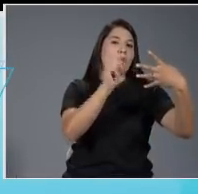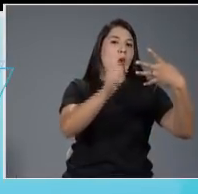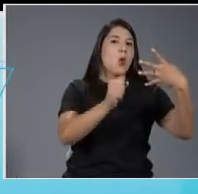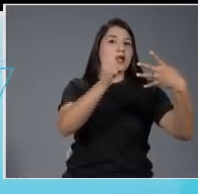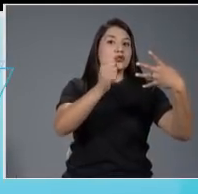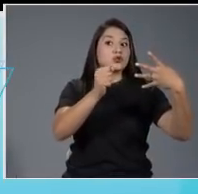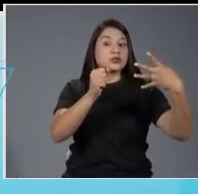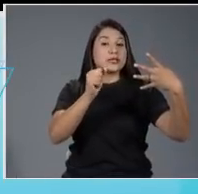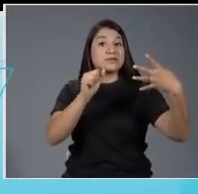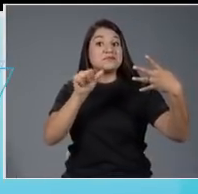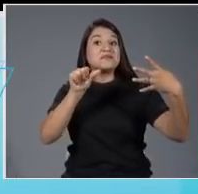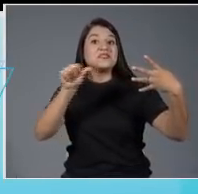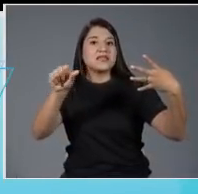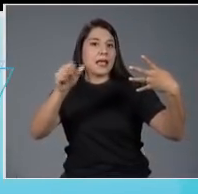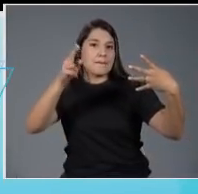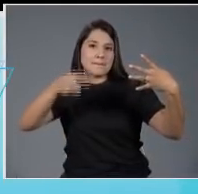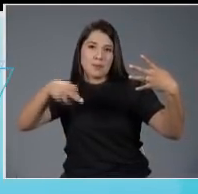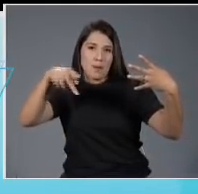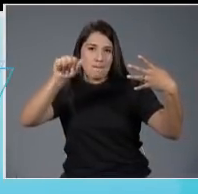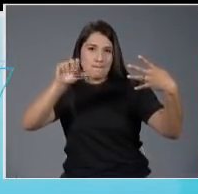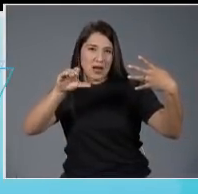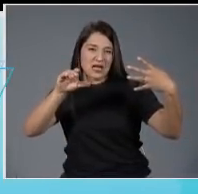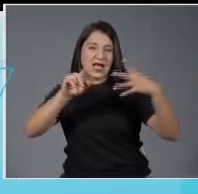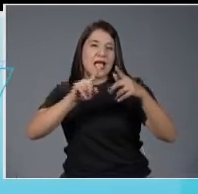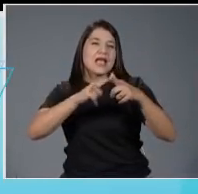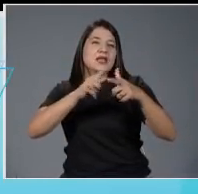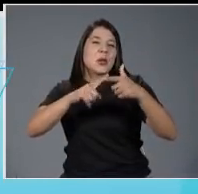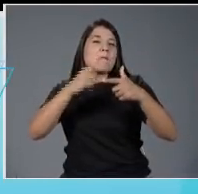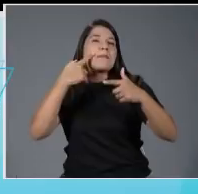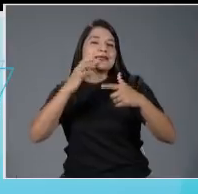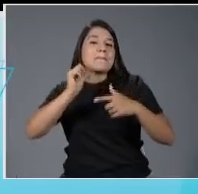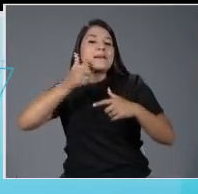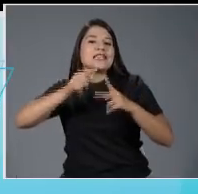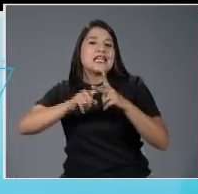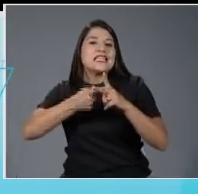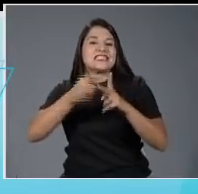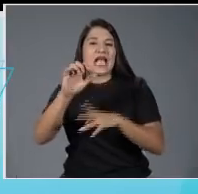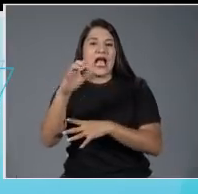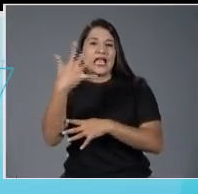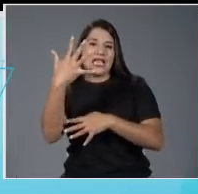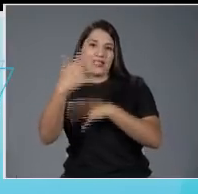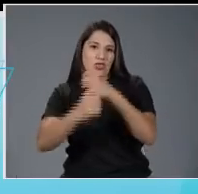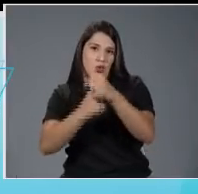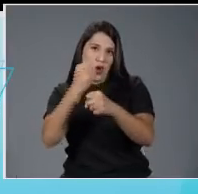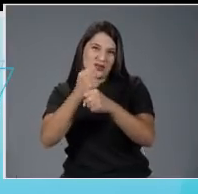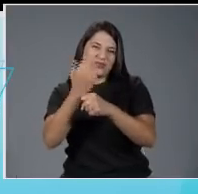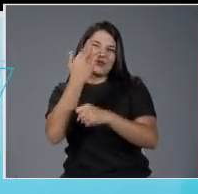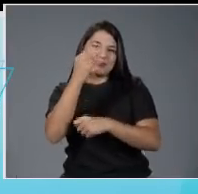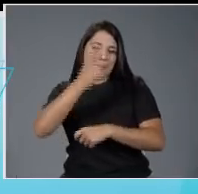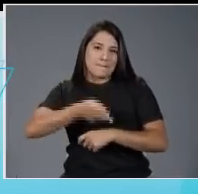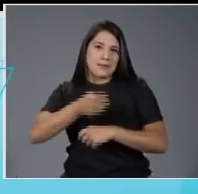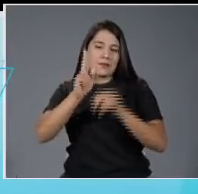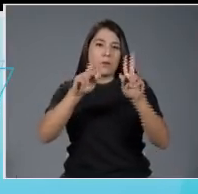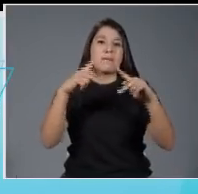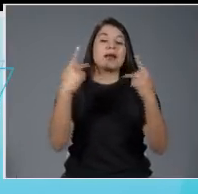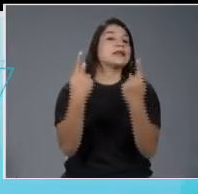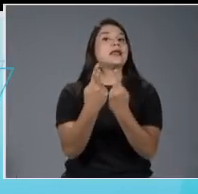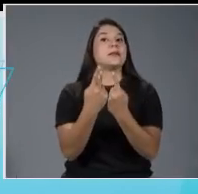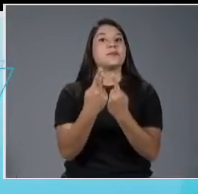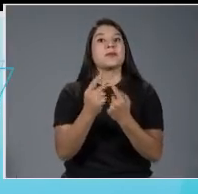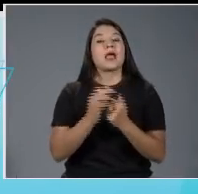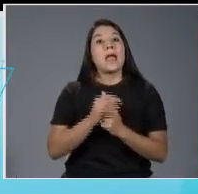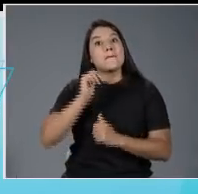Guillermo. Y bueno, y efectivamente concluyo con la Plaza de la Democracia, que es la primera vez que se utiliza.